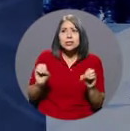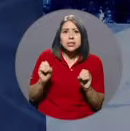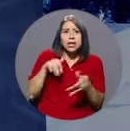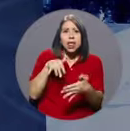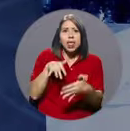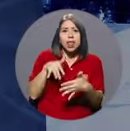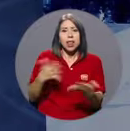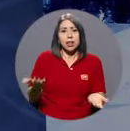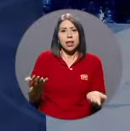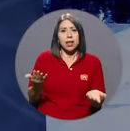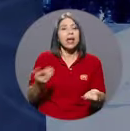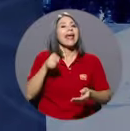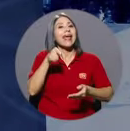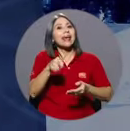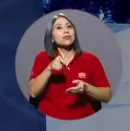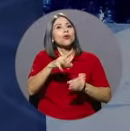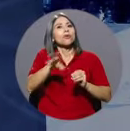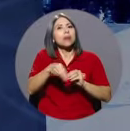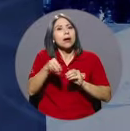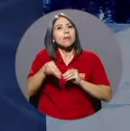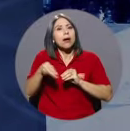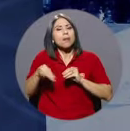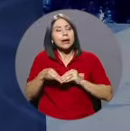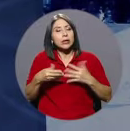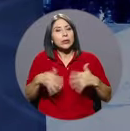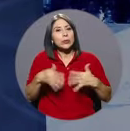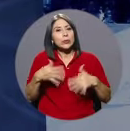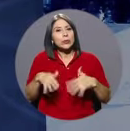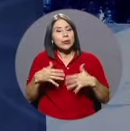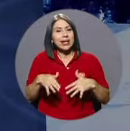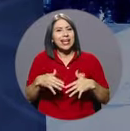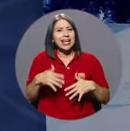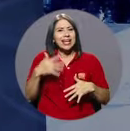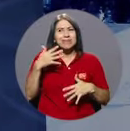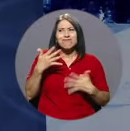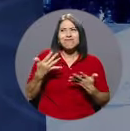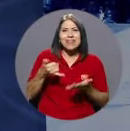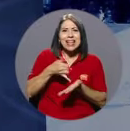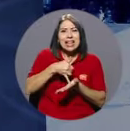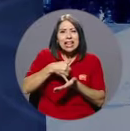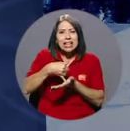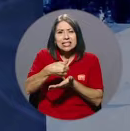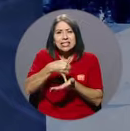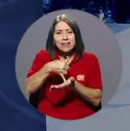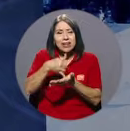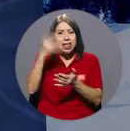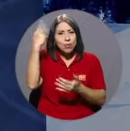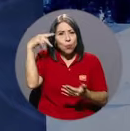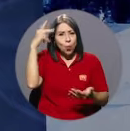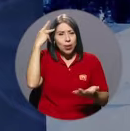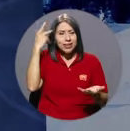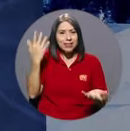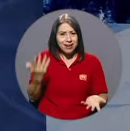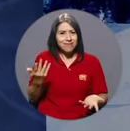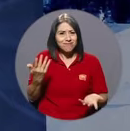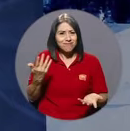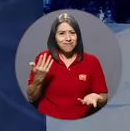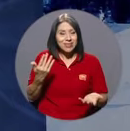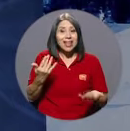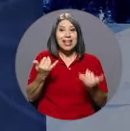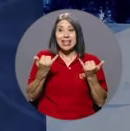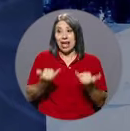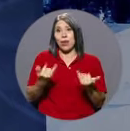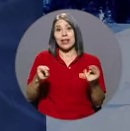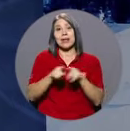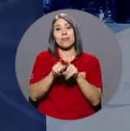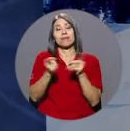Y todo esto va sumando más la... Creo yo que ha habido una inestabilidad política que ha llevado a una cuestión